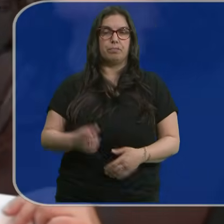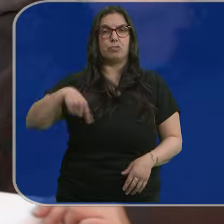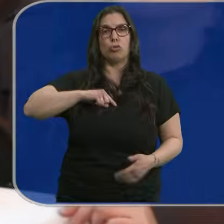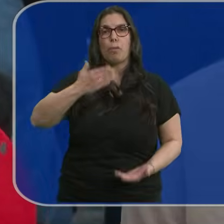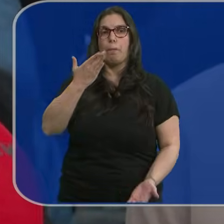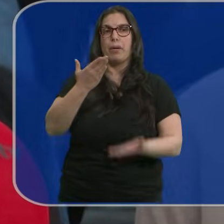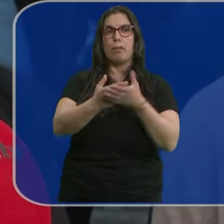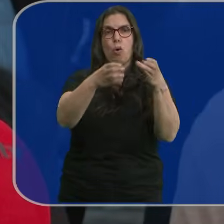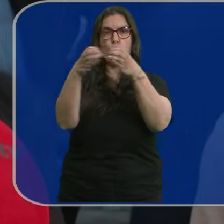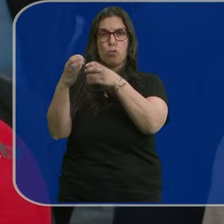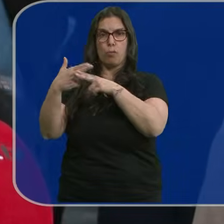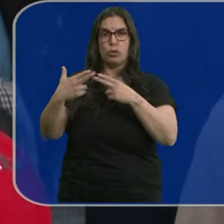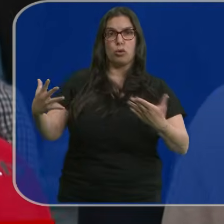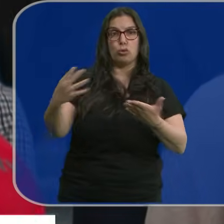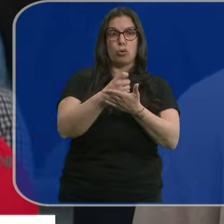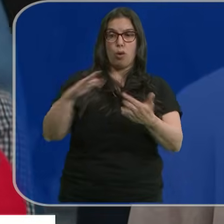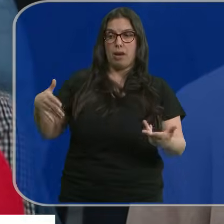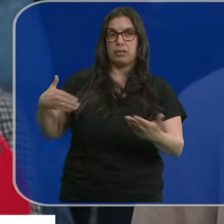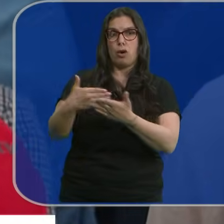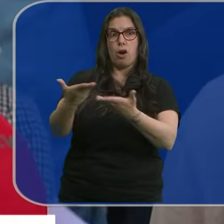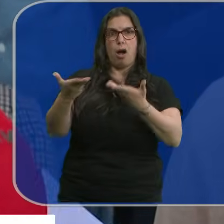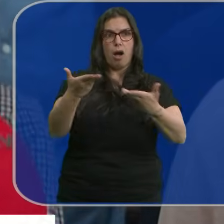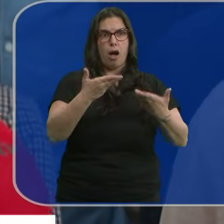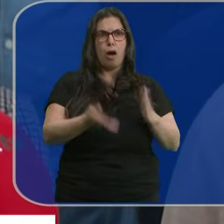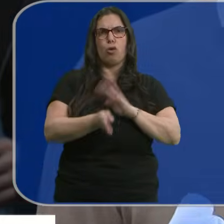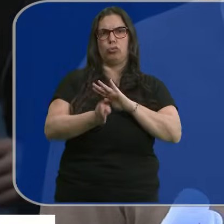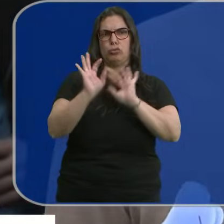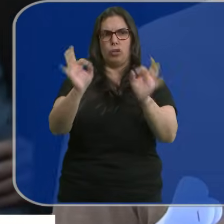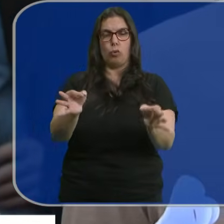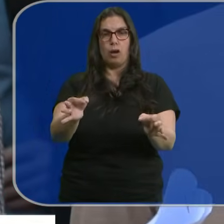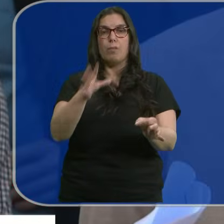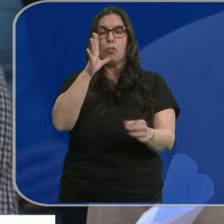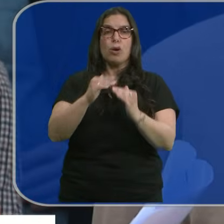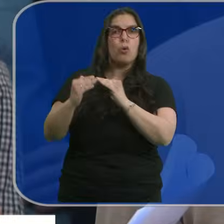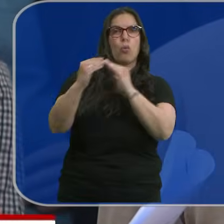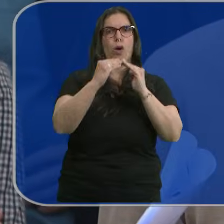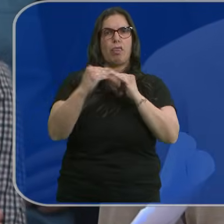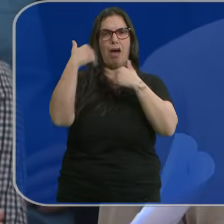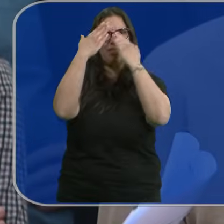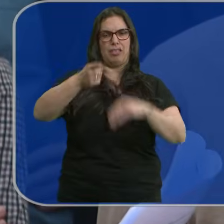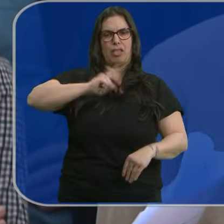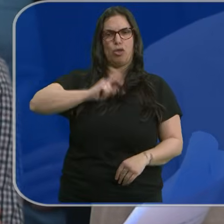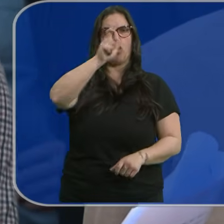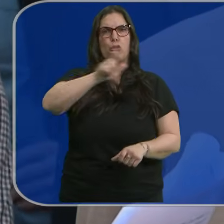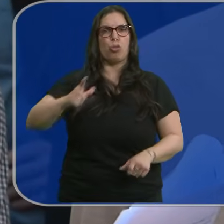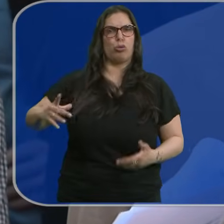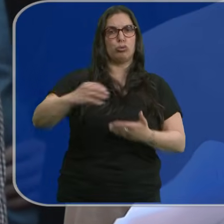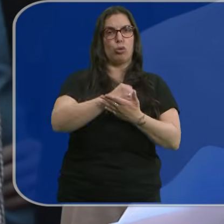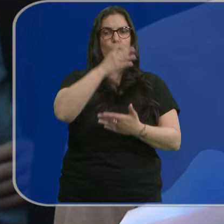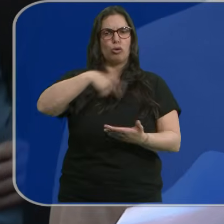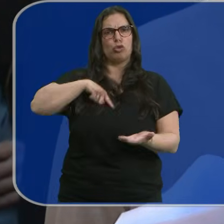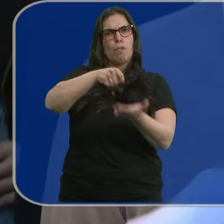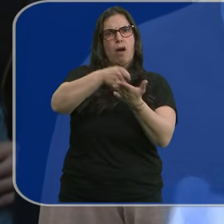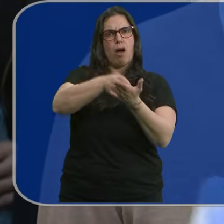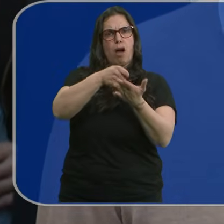Pedimos que todos los partidos políticos que hasta ahora nos han ayudado sigan haciéndolo, por una igualdad en el trato con todos los ciudadanos, porque hemos